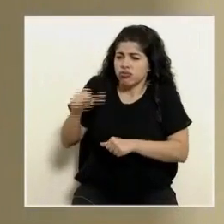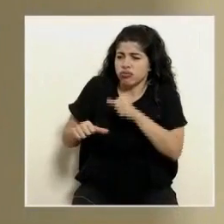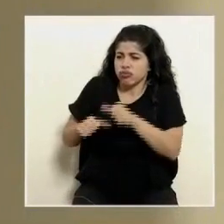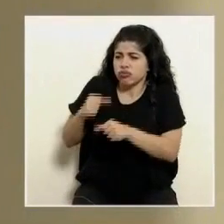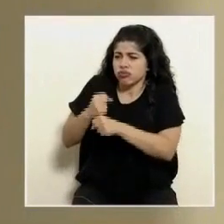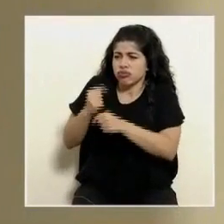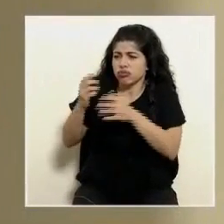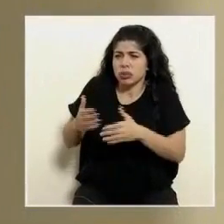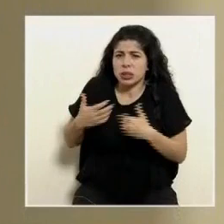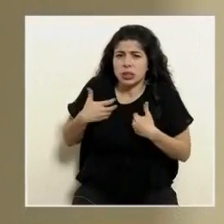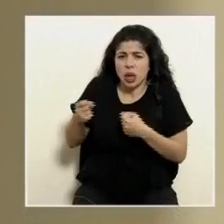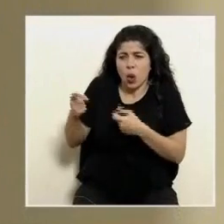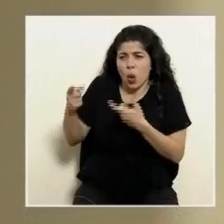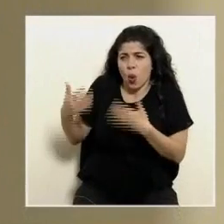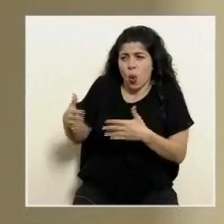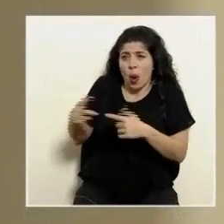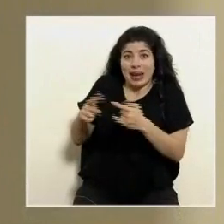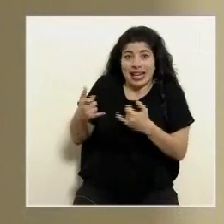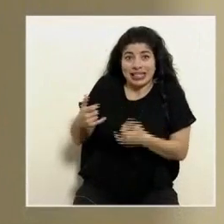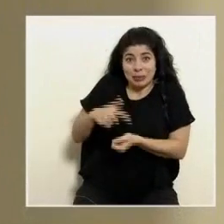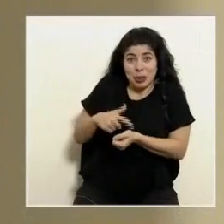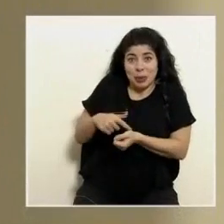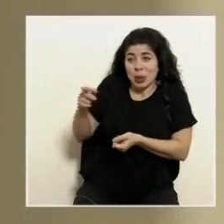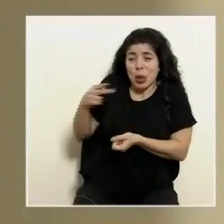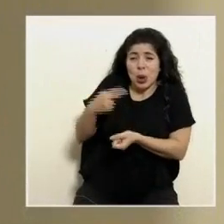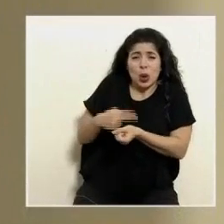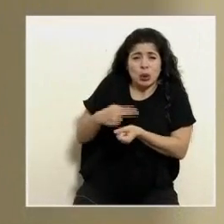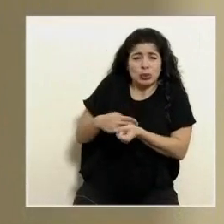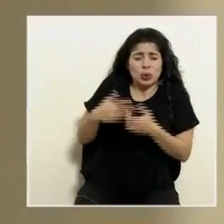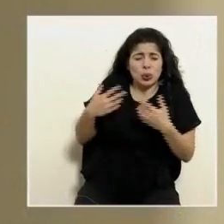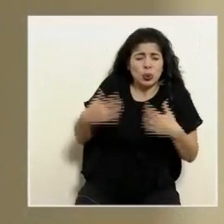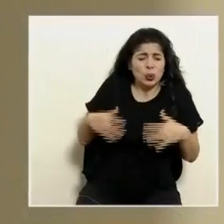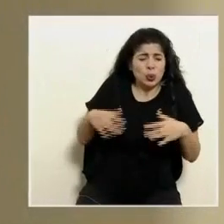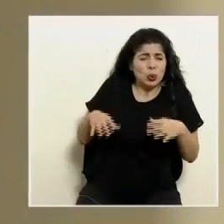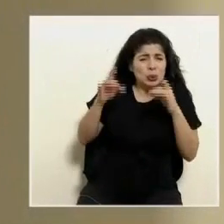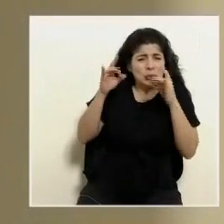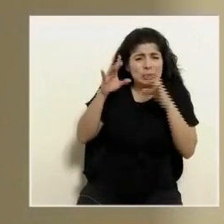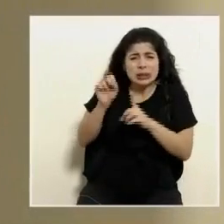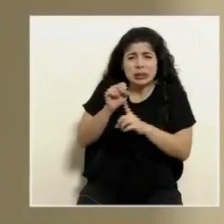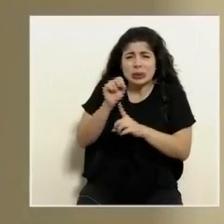de salud en general, pero en este momento claro que a nivel hospitalario se vive un drama constante,